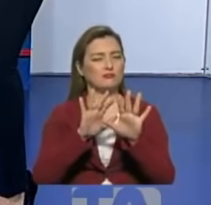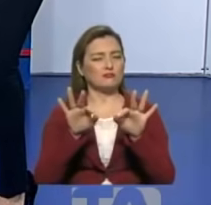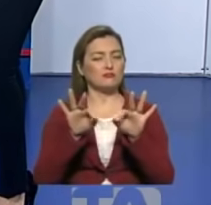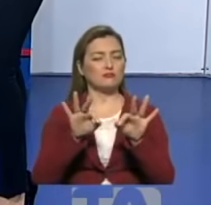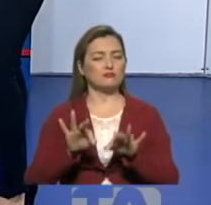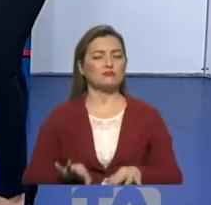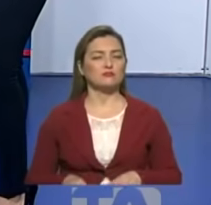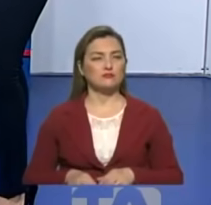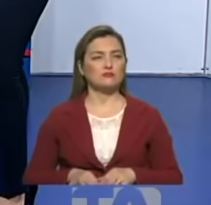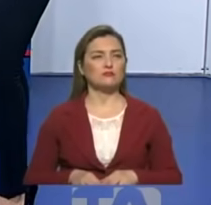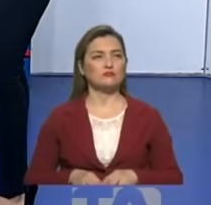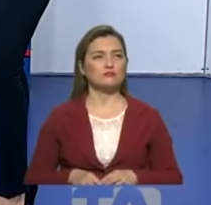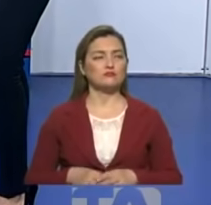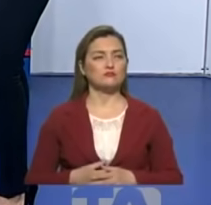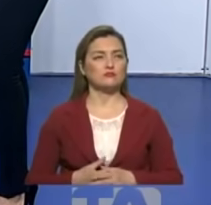reportaje.